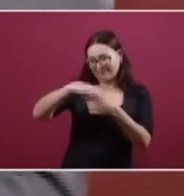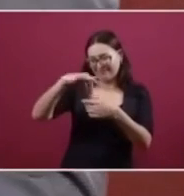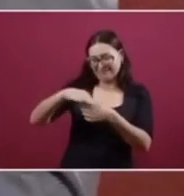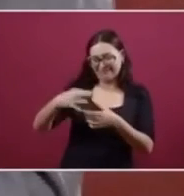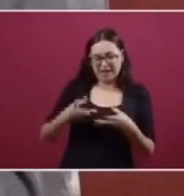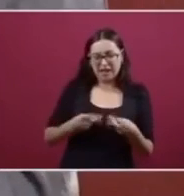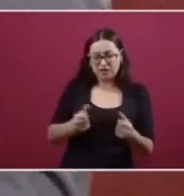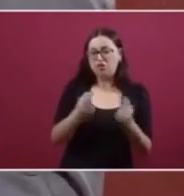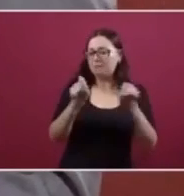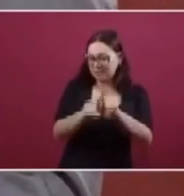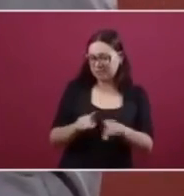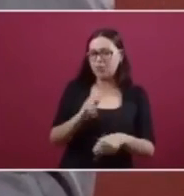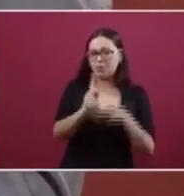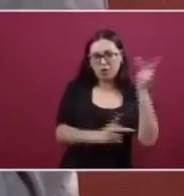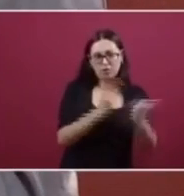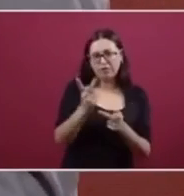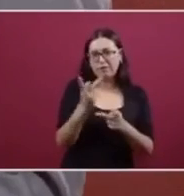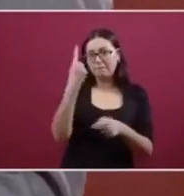que